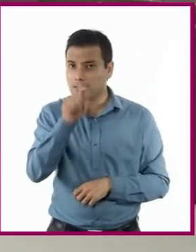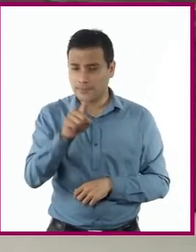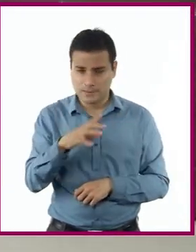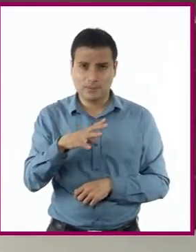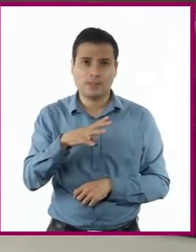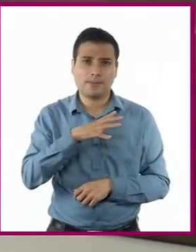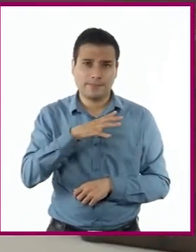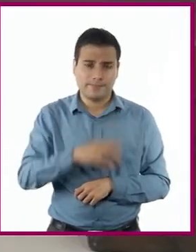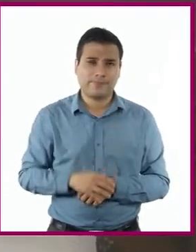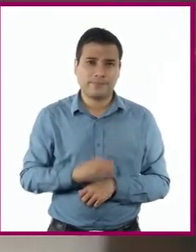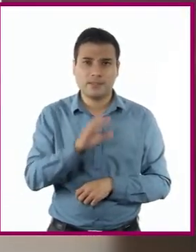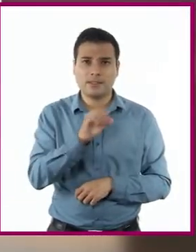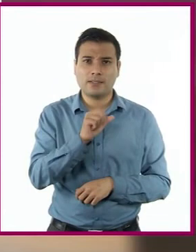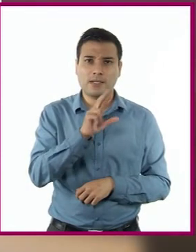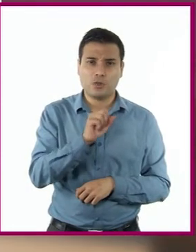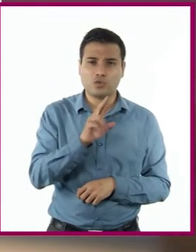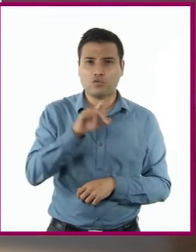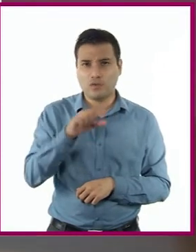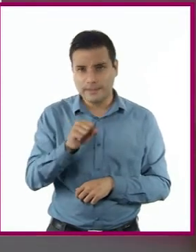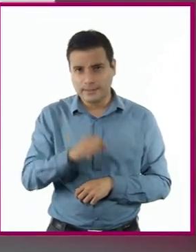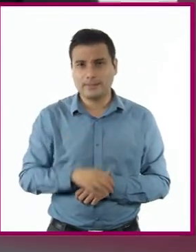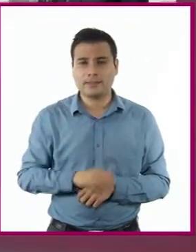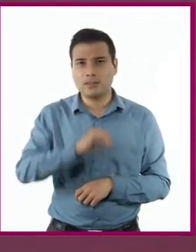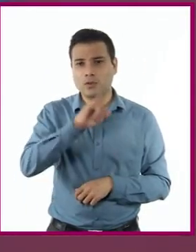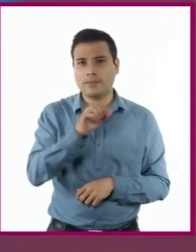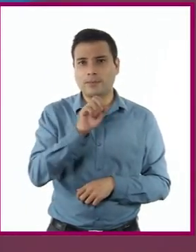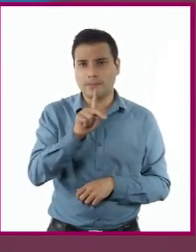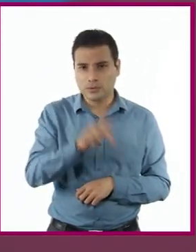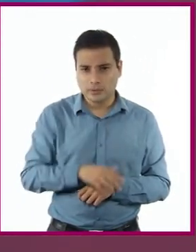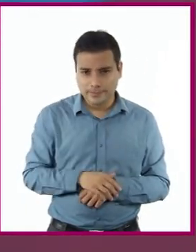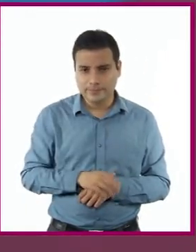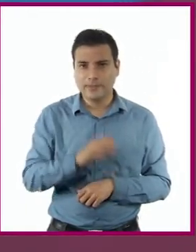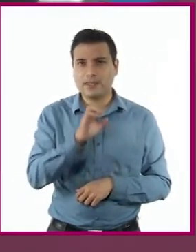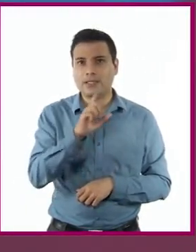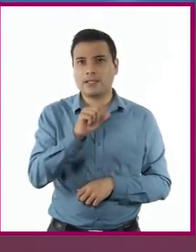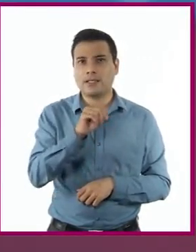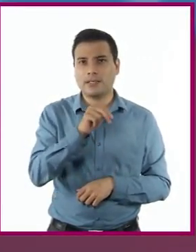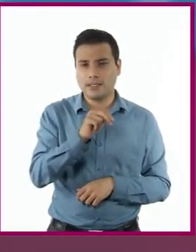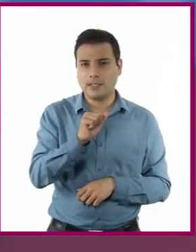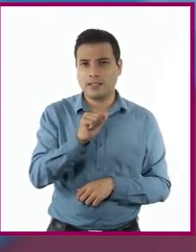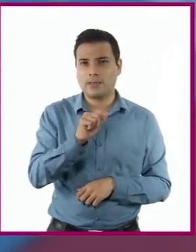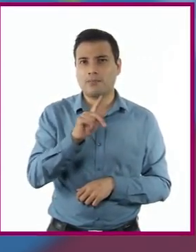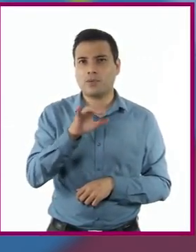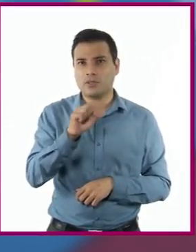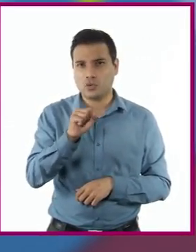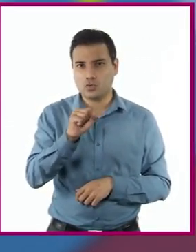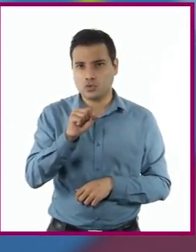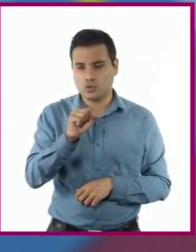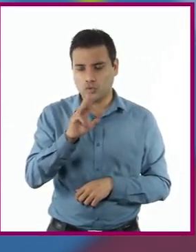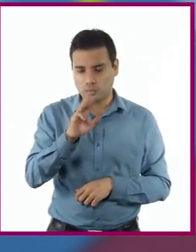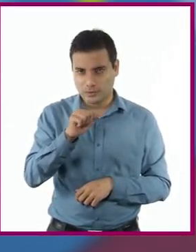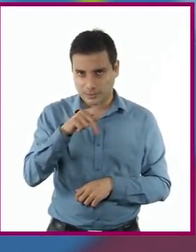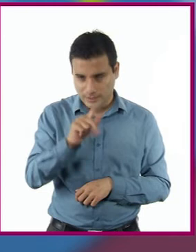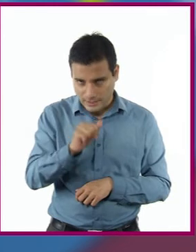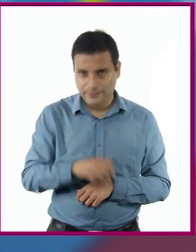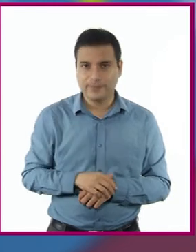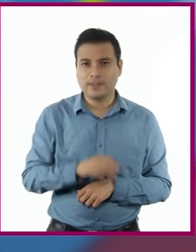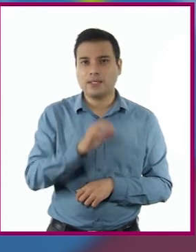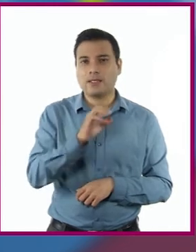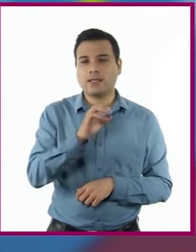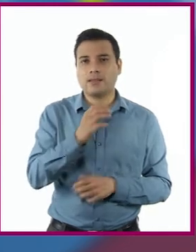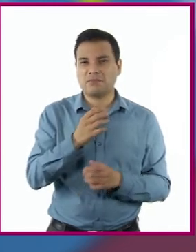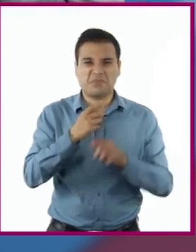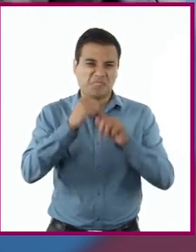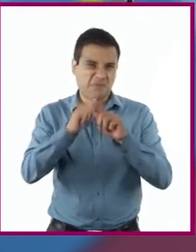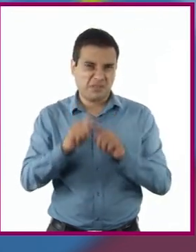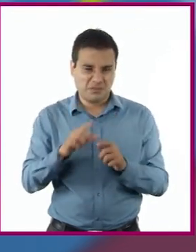como Carlos Fuentes, José Emilio Pacheco, Elena Poniatowska, Jorge Ibargüengoitia y Fernando del Paso, y